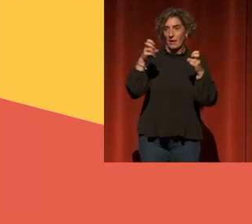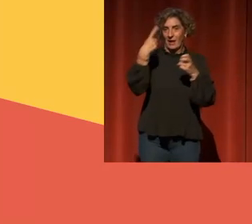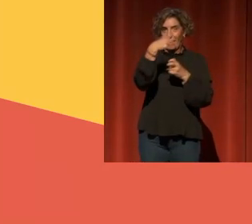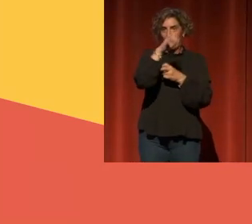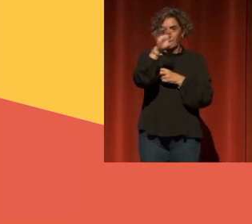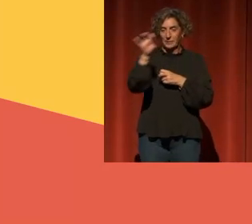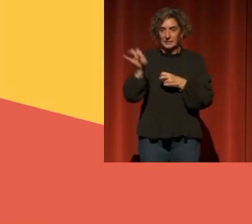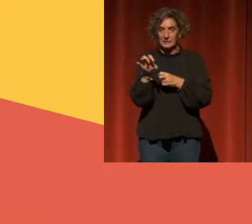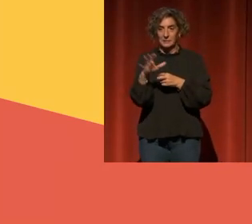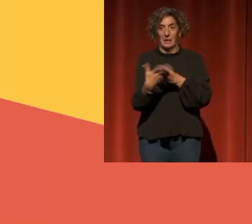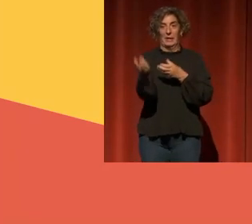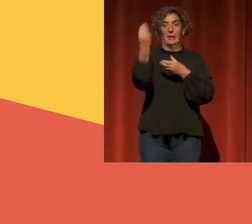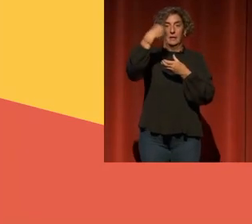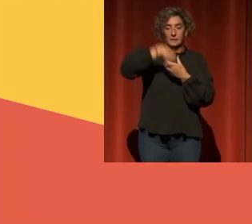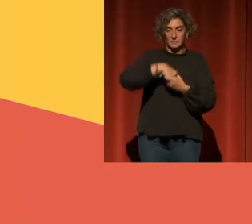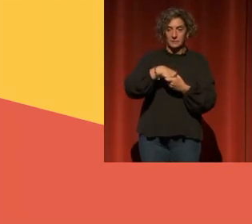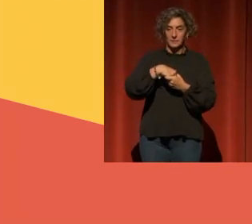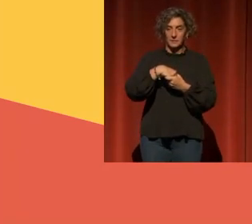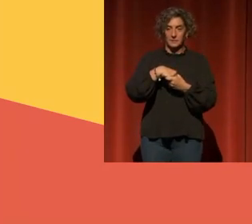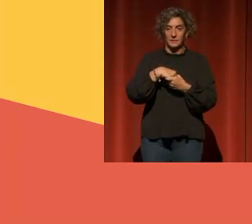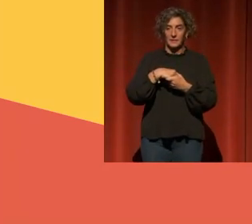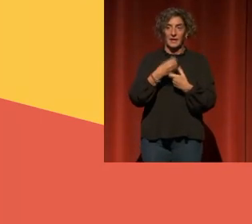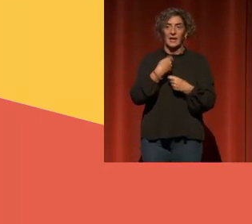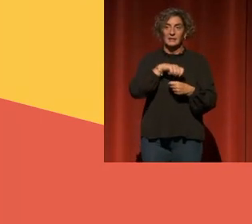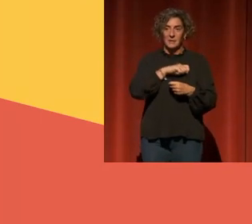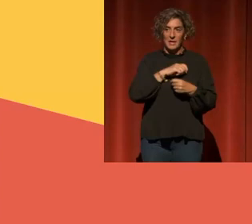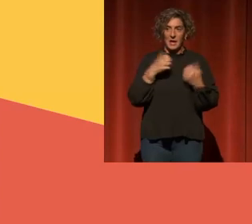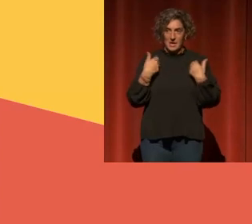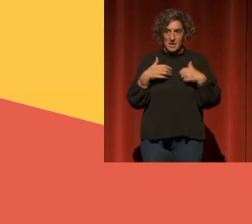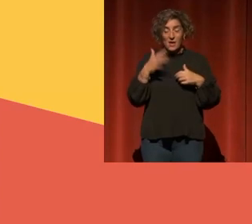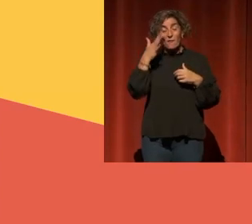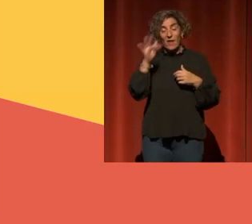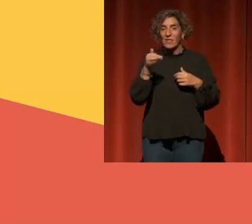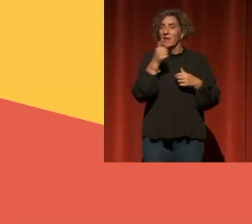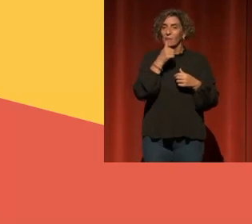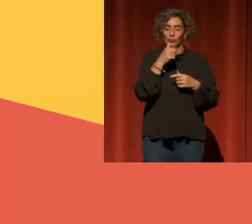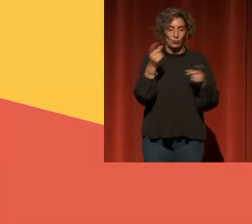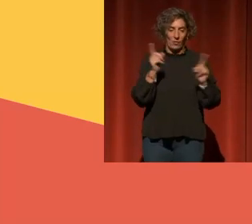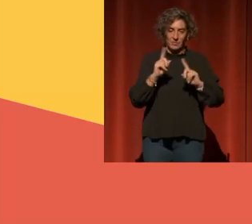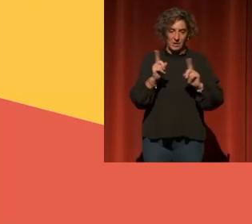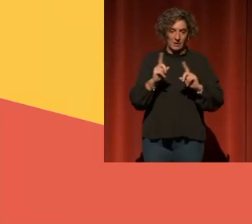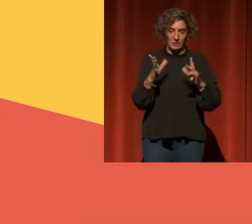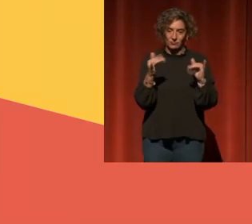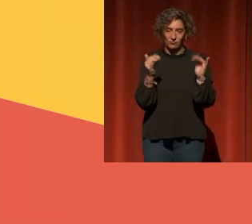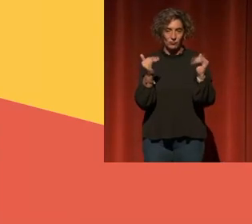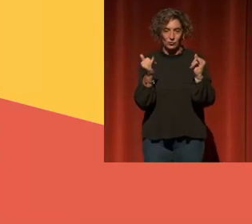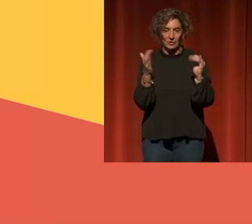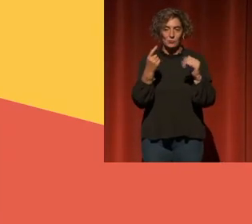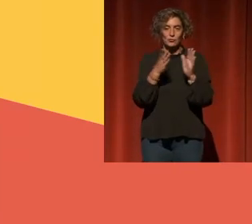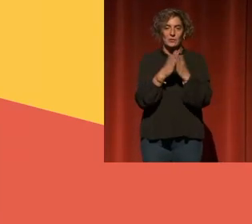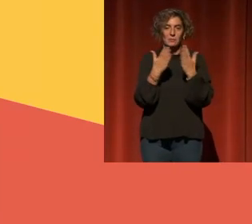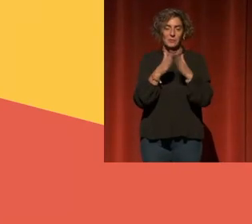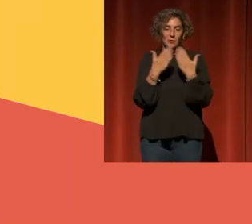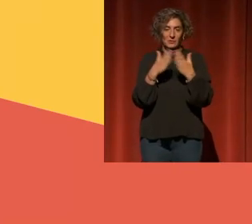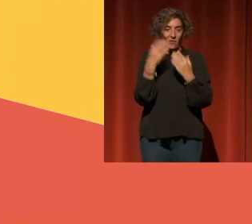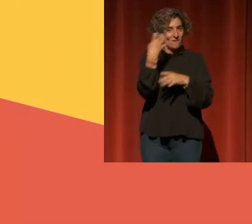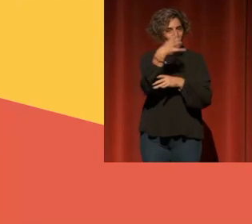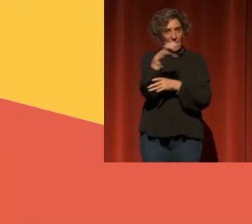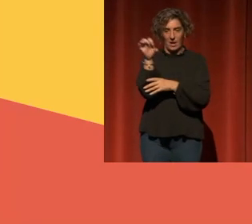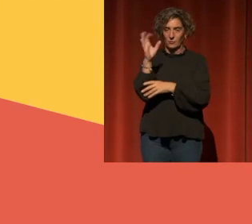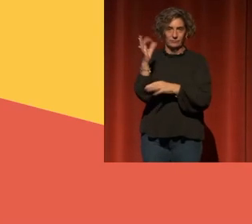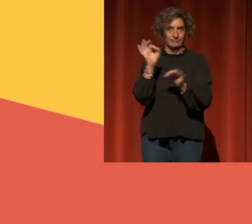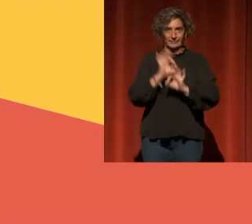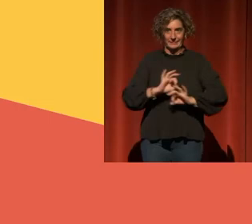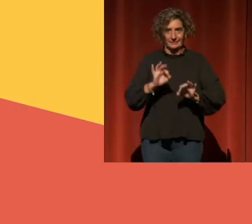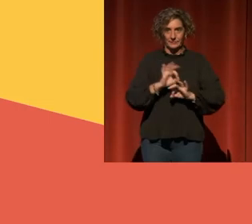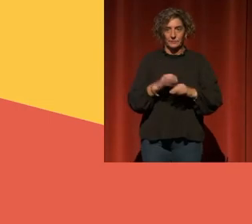hacerse cargo de proyectos bueno España y Francia todavía no tenemos ninguna biblioteca faro pero es posible que de